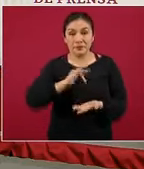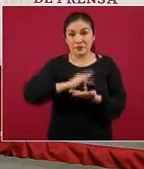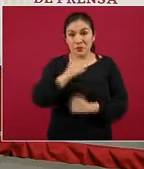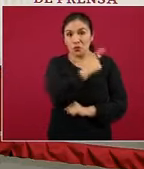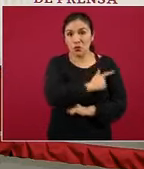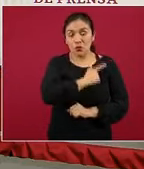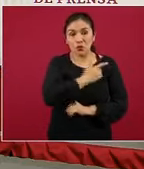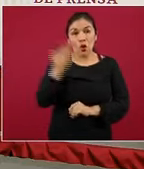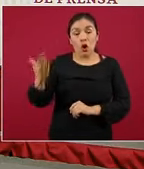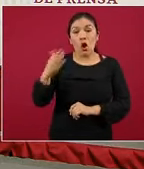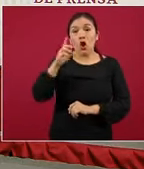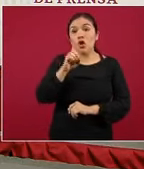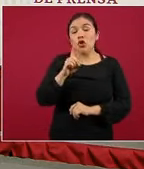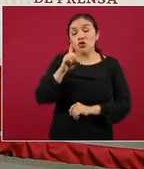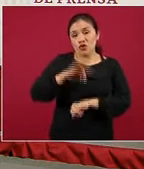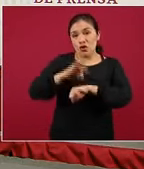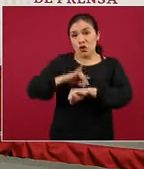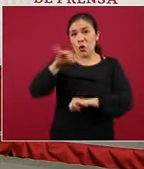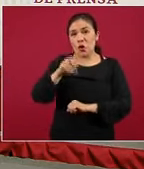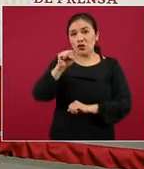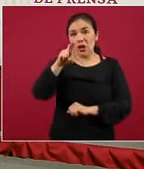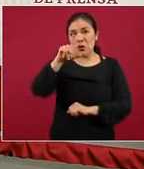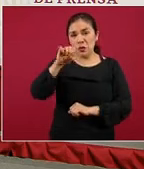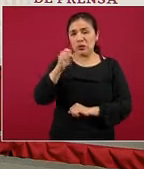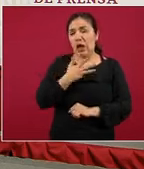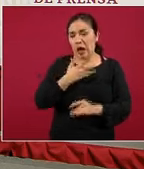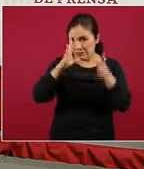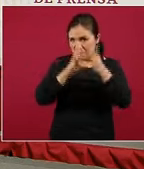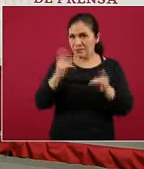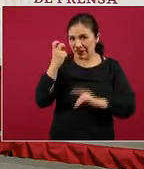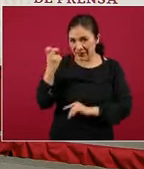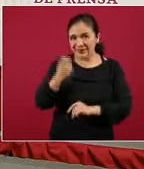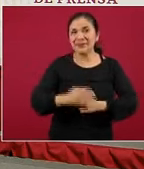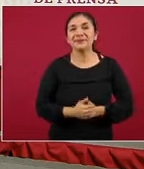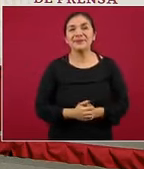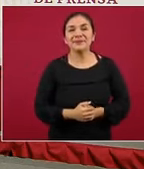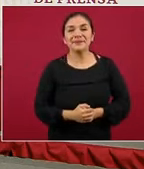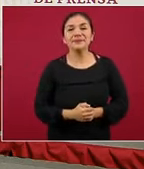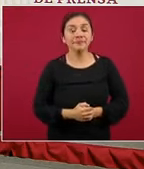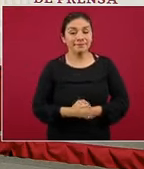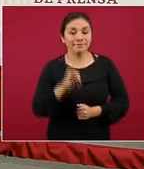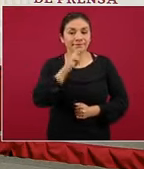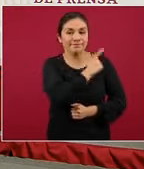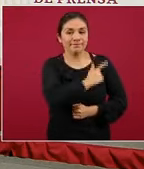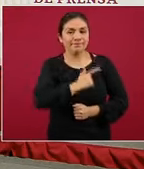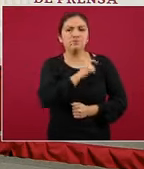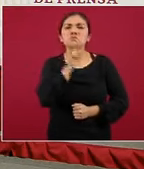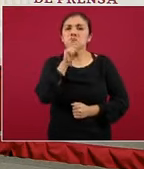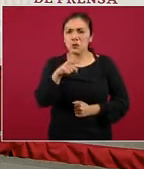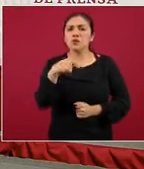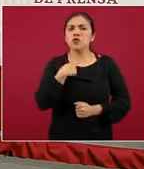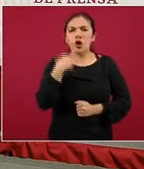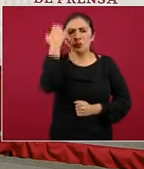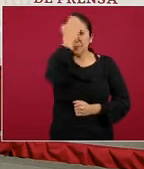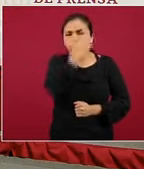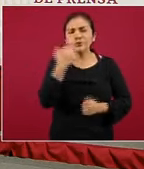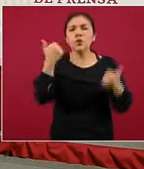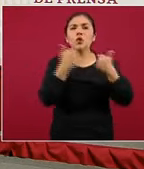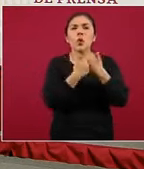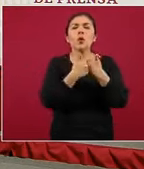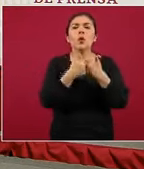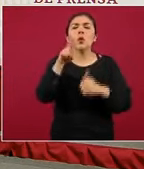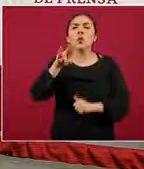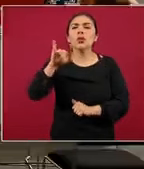Salomía tiene una explicación al respecto precisamente. Con mucho gusto. De hecho, hemos estado monitoreando a través de la Unidad de